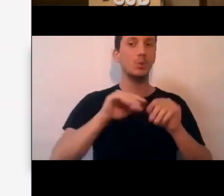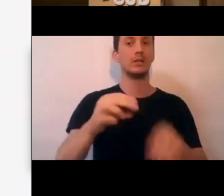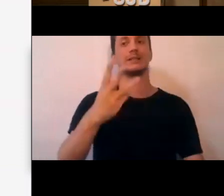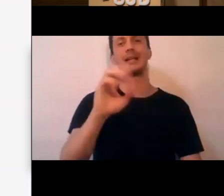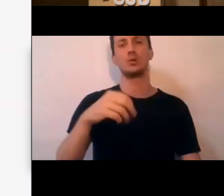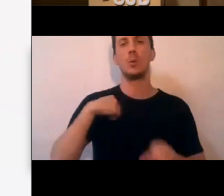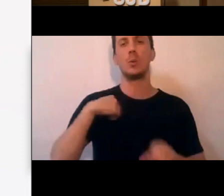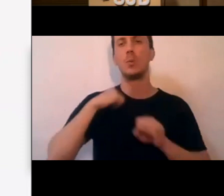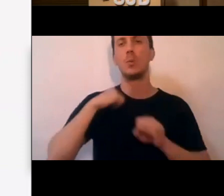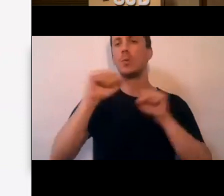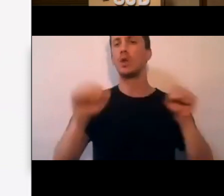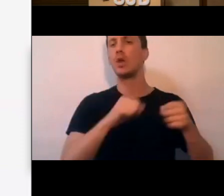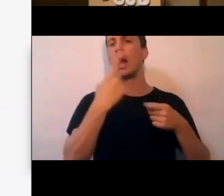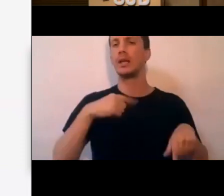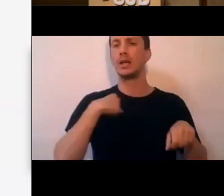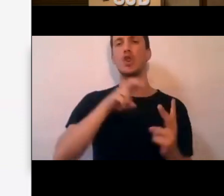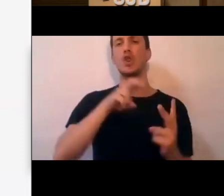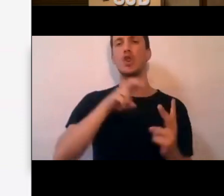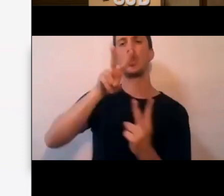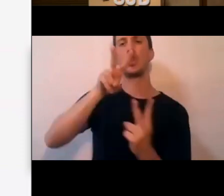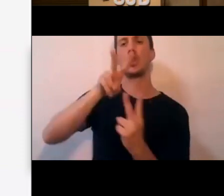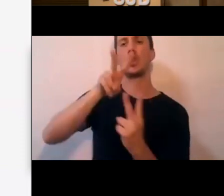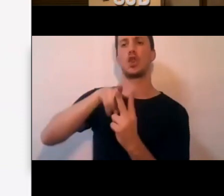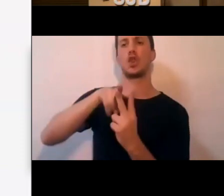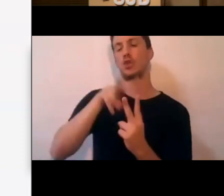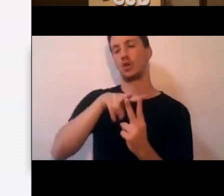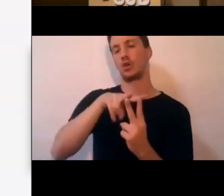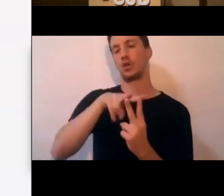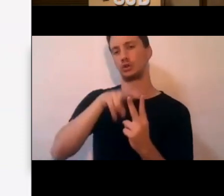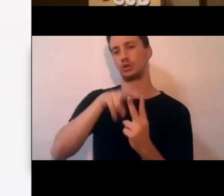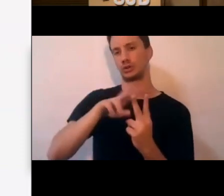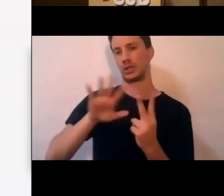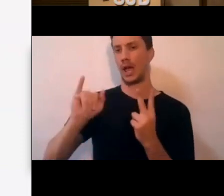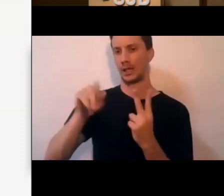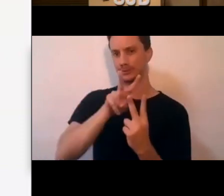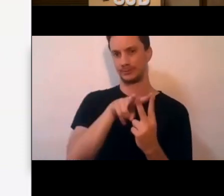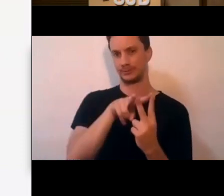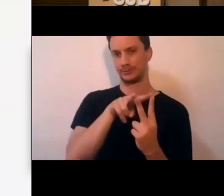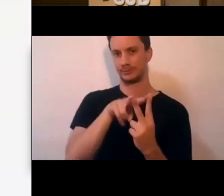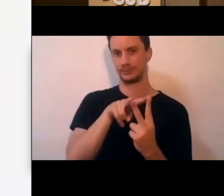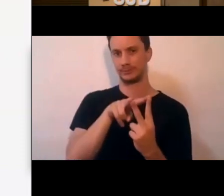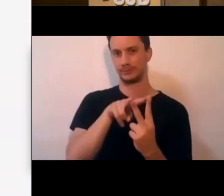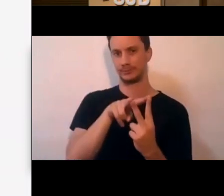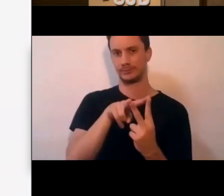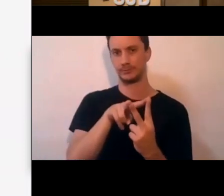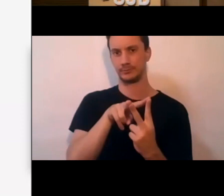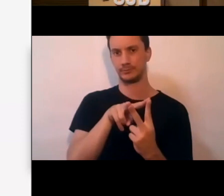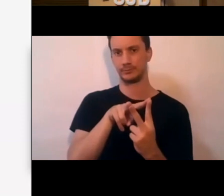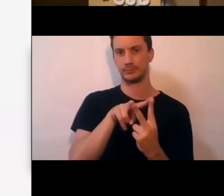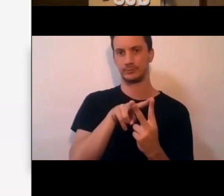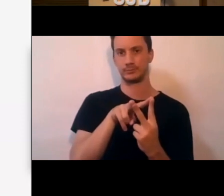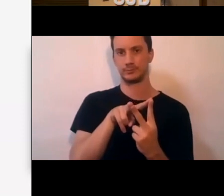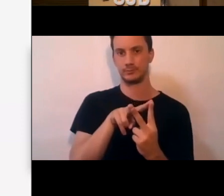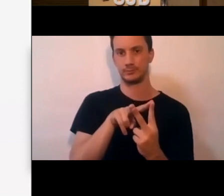los que son químicos y los físicos o minerales. Los filtros físicos o